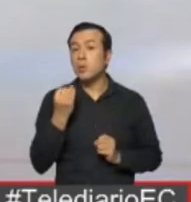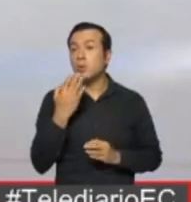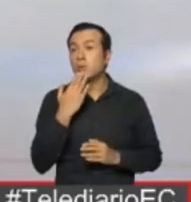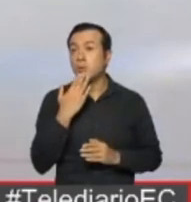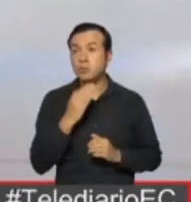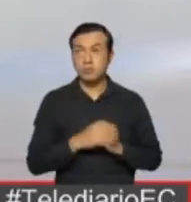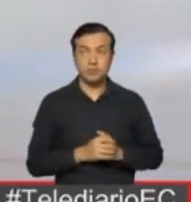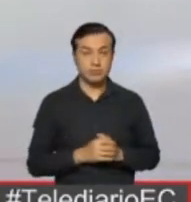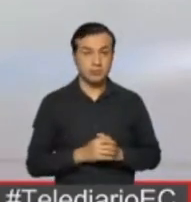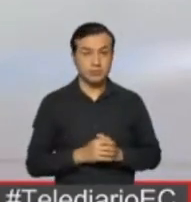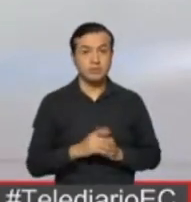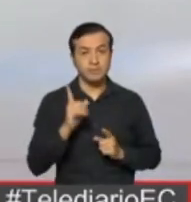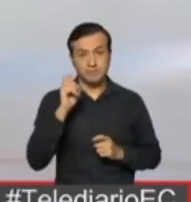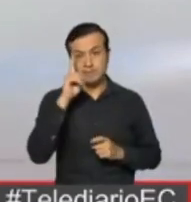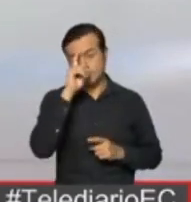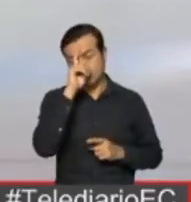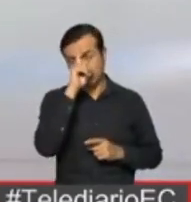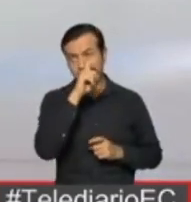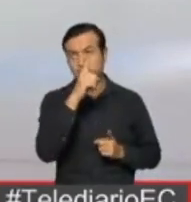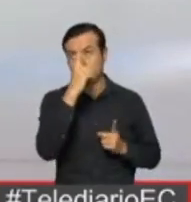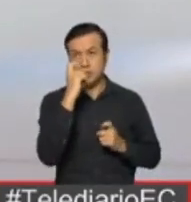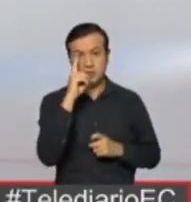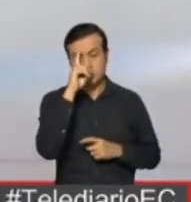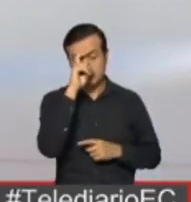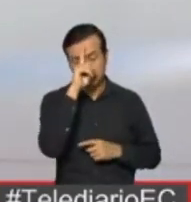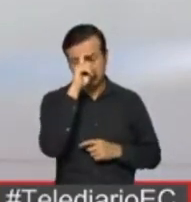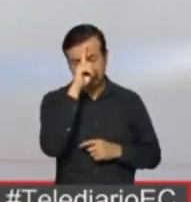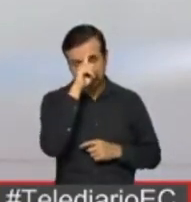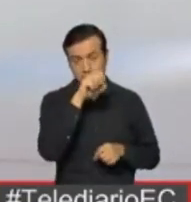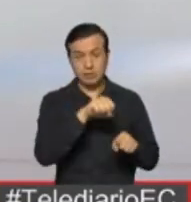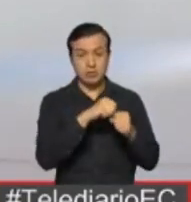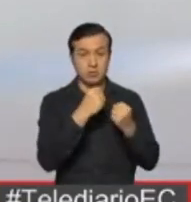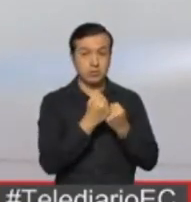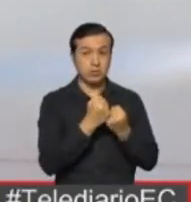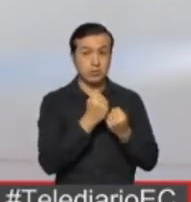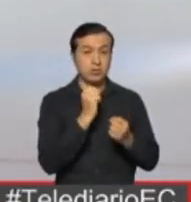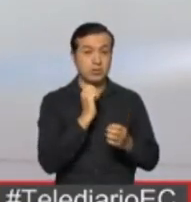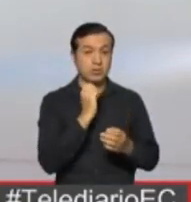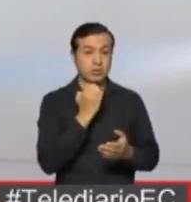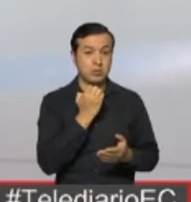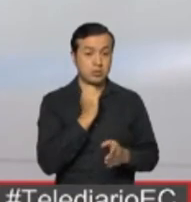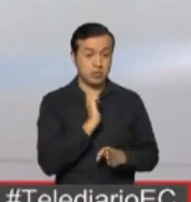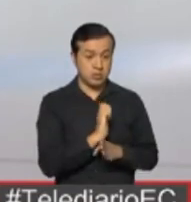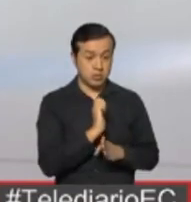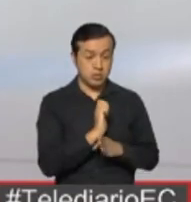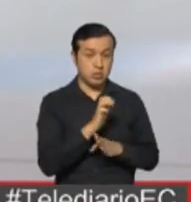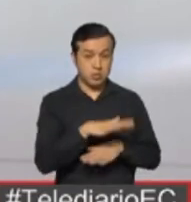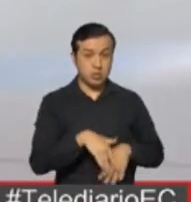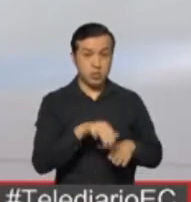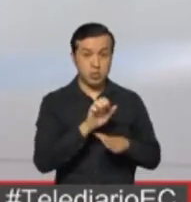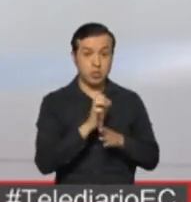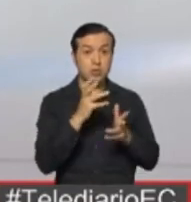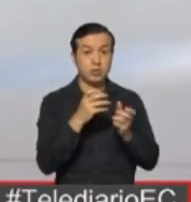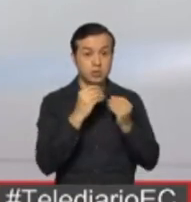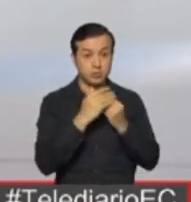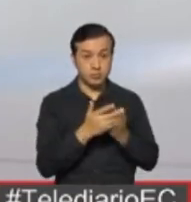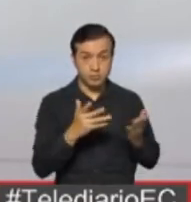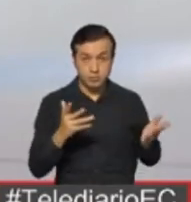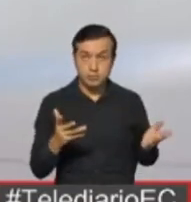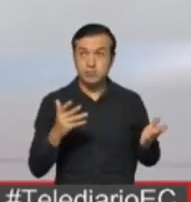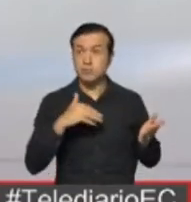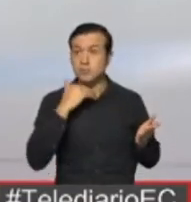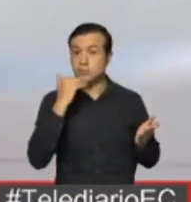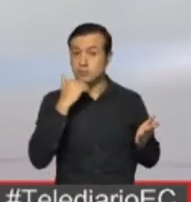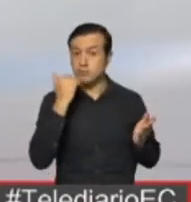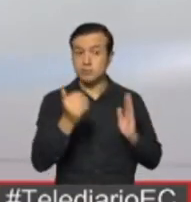en realidad es compleja la pregunta no desde la sociedad ecuatoriana lo que buscamos más bien llegar aún a hacer